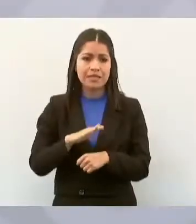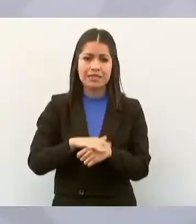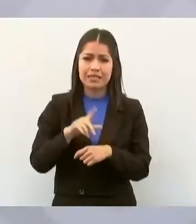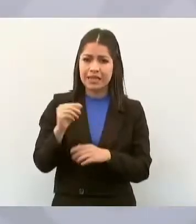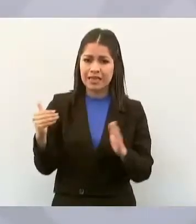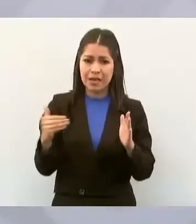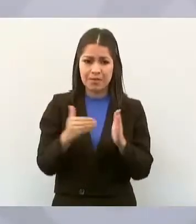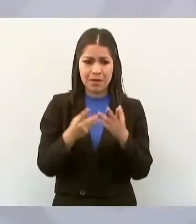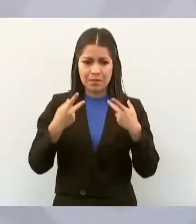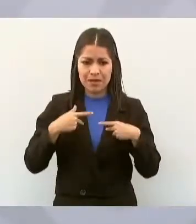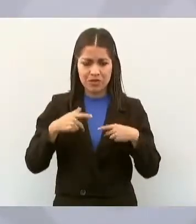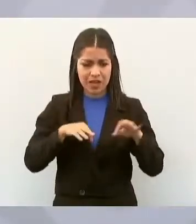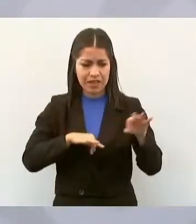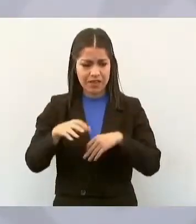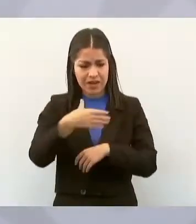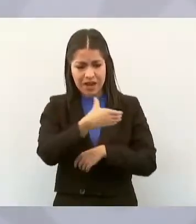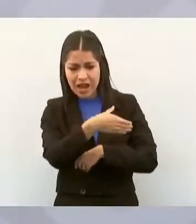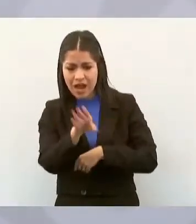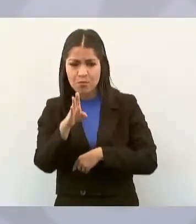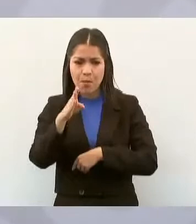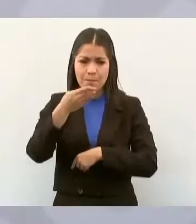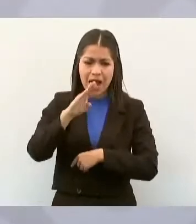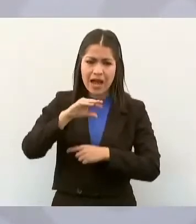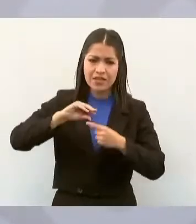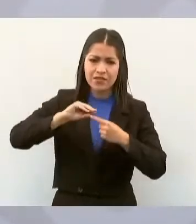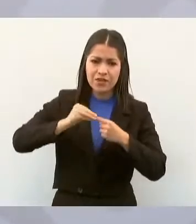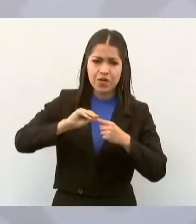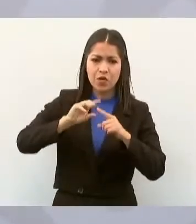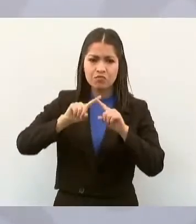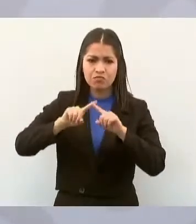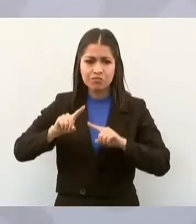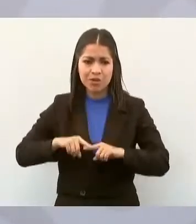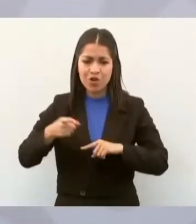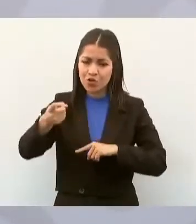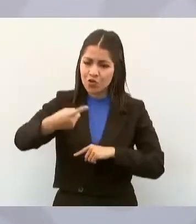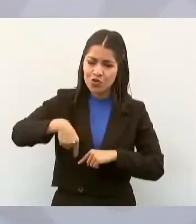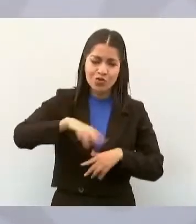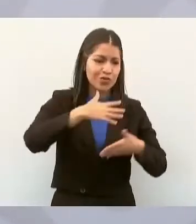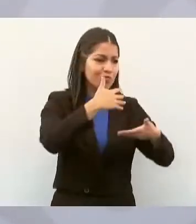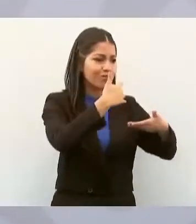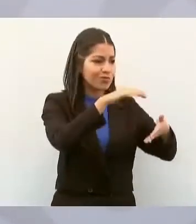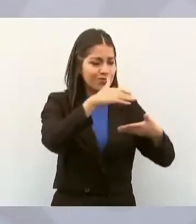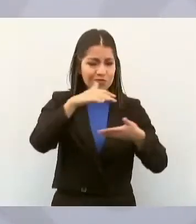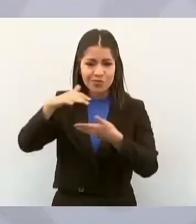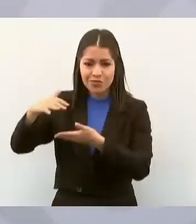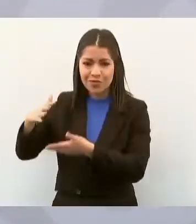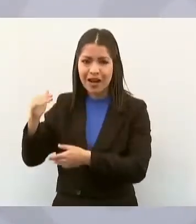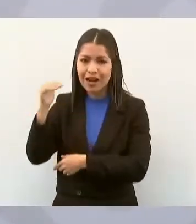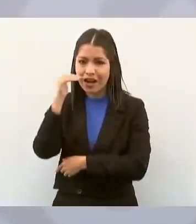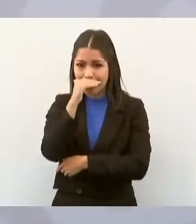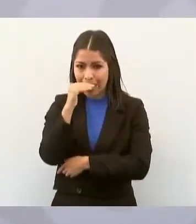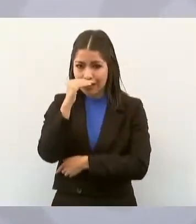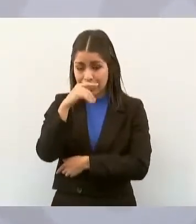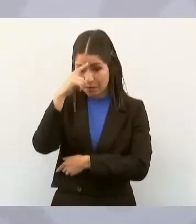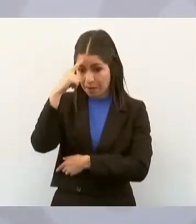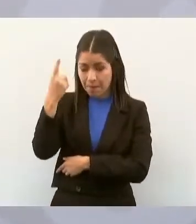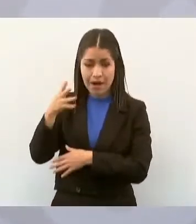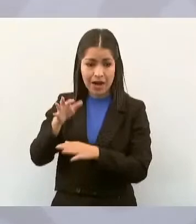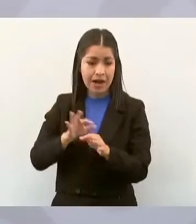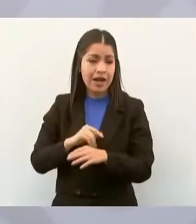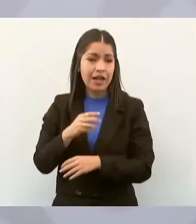pequeños productores de maíz y de frijol que van a recibir su fertilizante gratuito con una inversión de